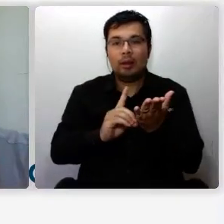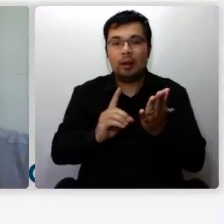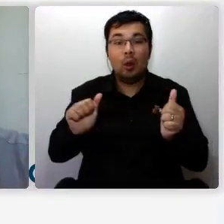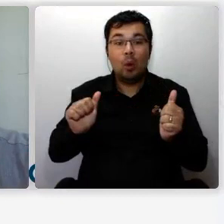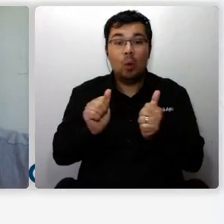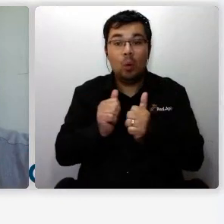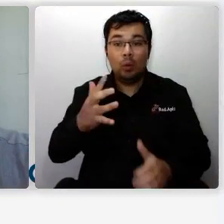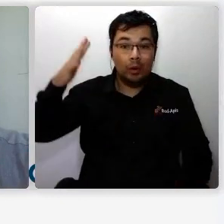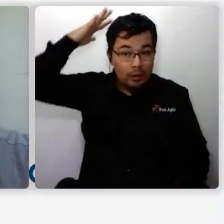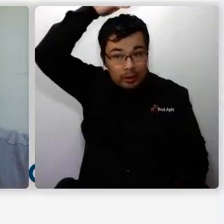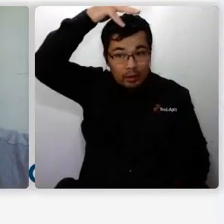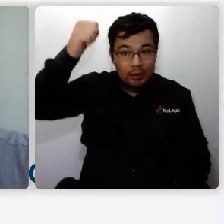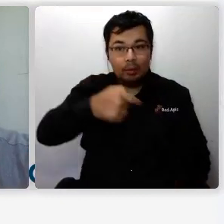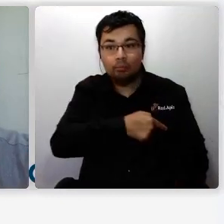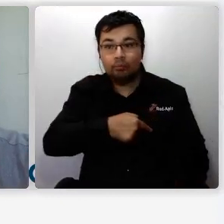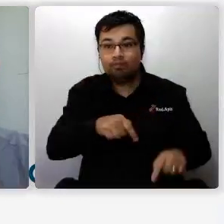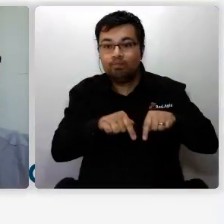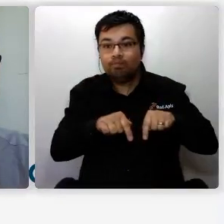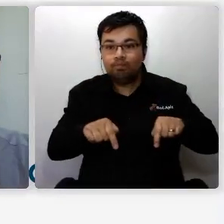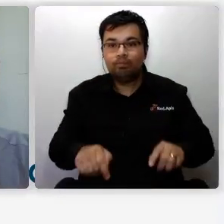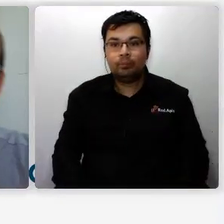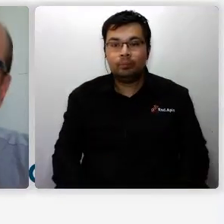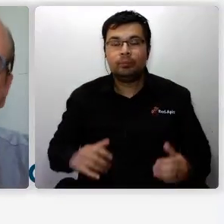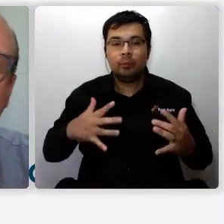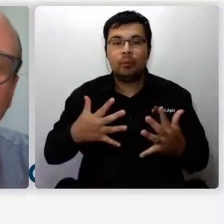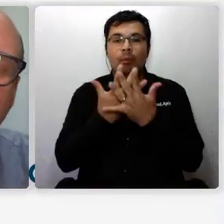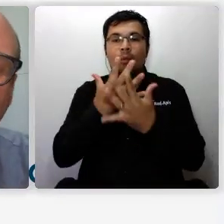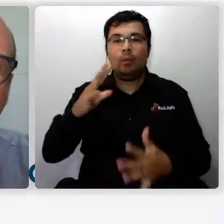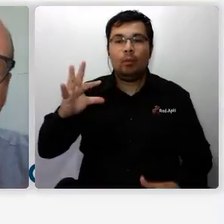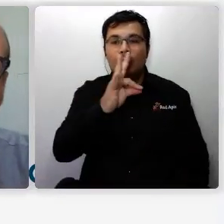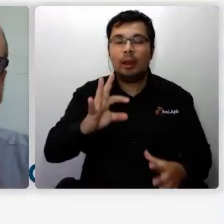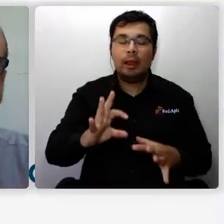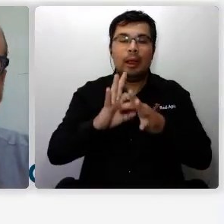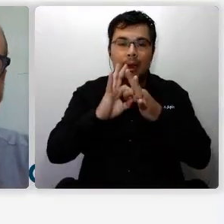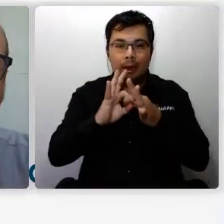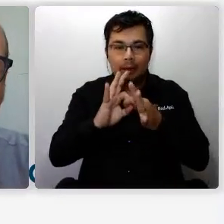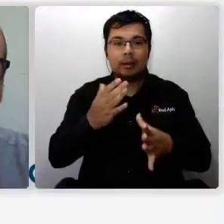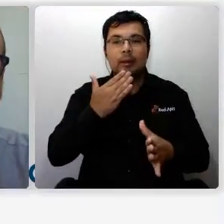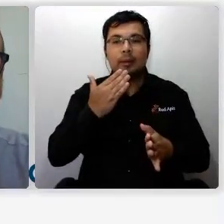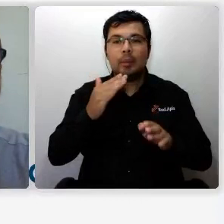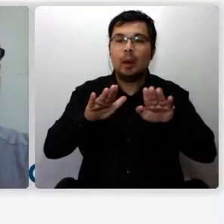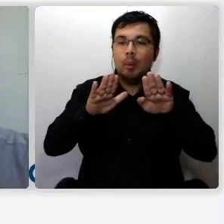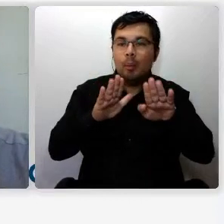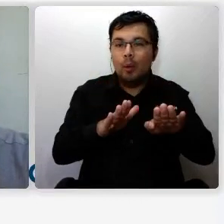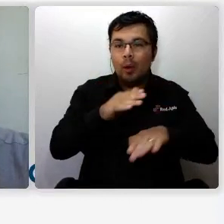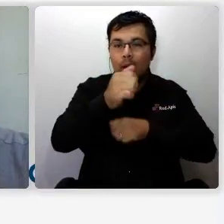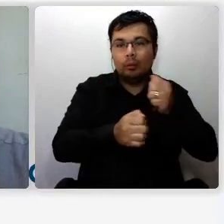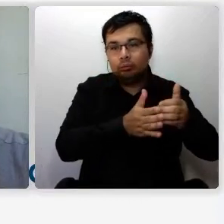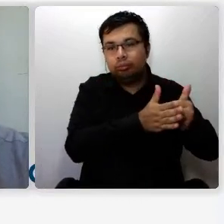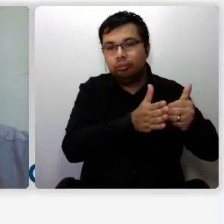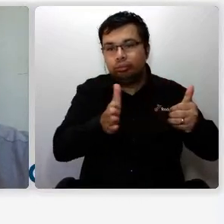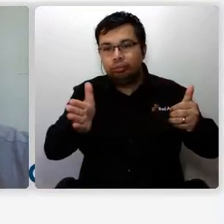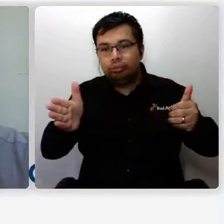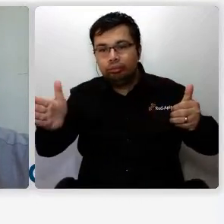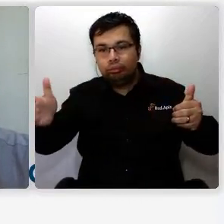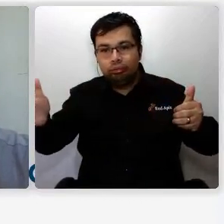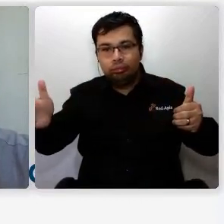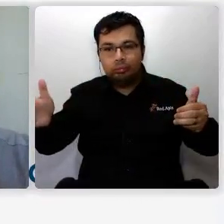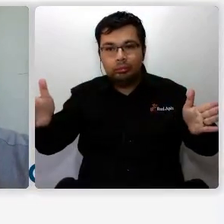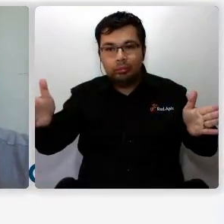Red APIs en la lengua de señas, agradecer a Sebastián por habernos acompañado también todo este año, la hermosa labor de ser un poquito